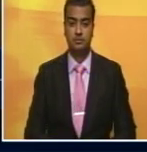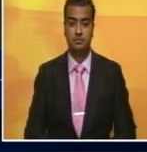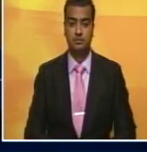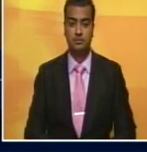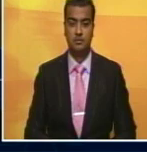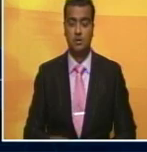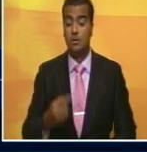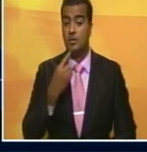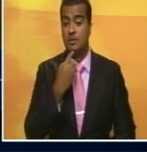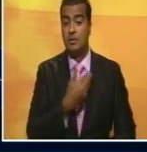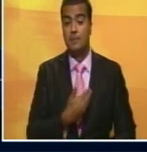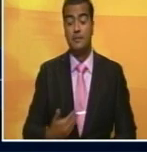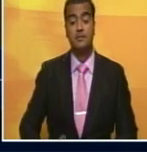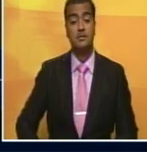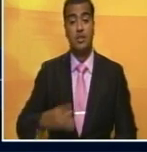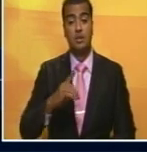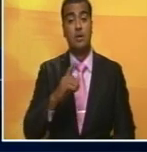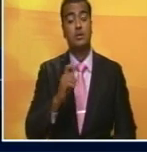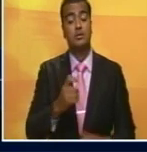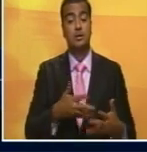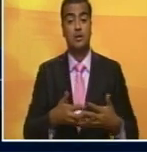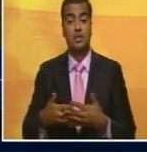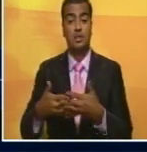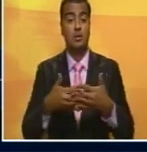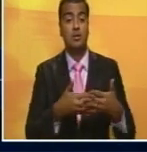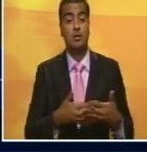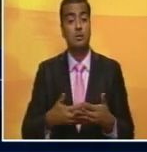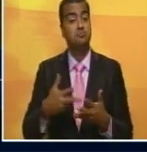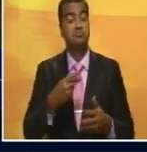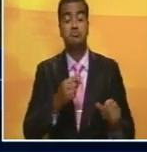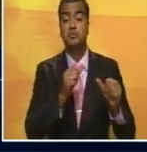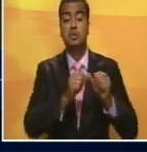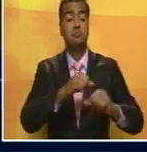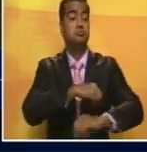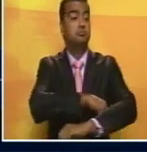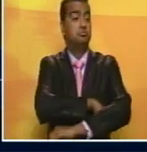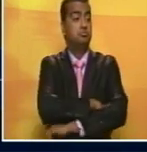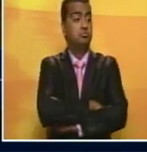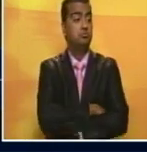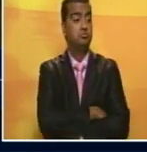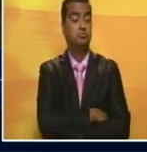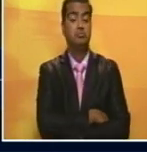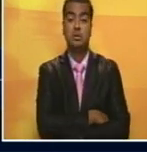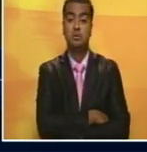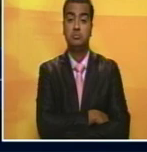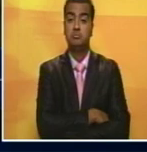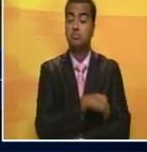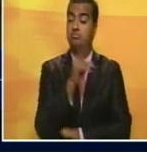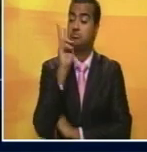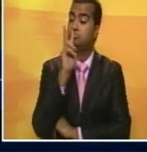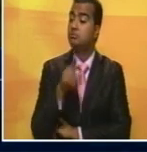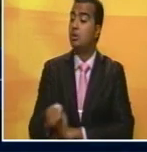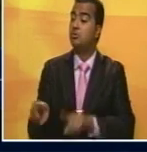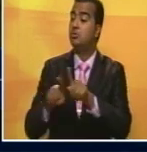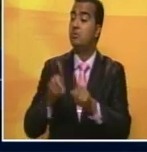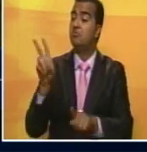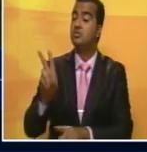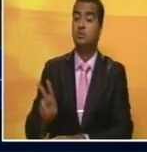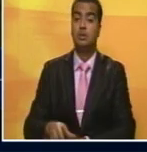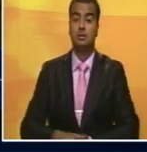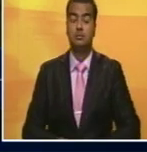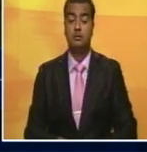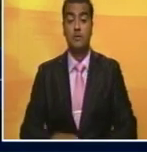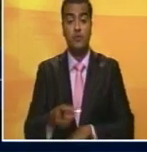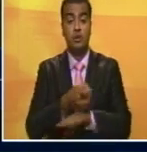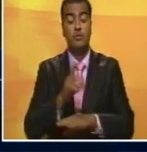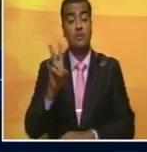Como dijo el presidente Trump, Estados Unidos no se quedará cruzado de brazos con lo que ocurre en Venezuela. Buscamos